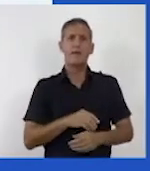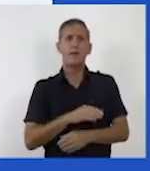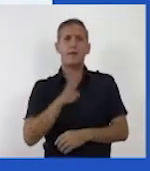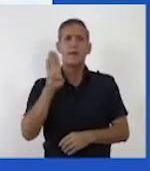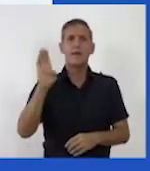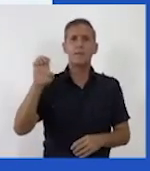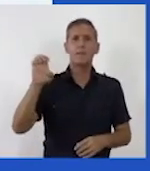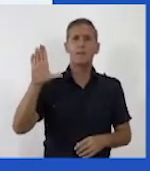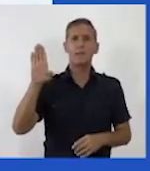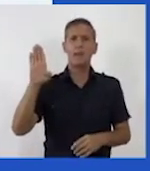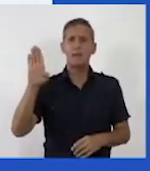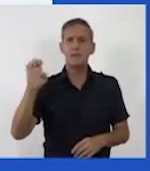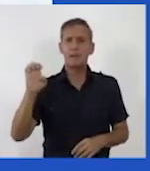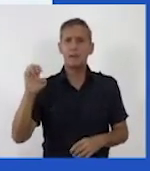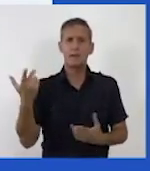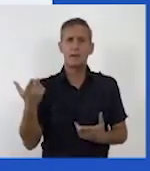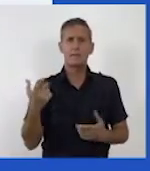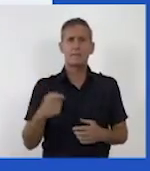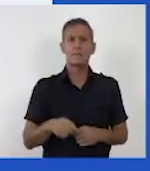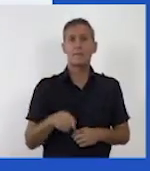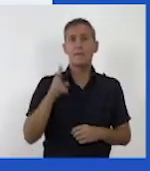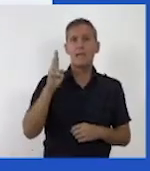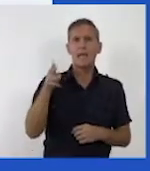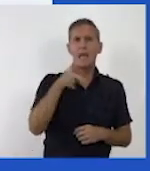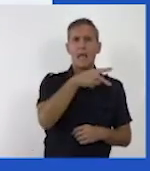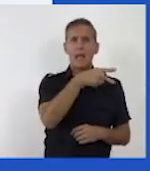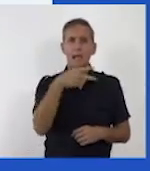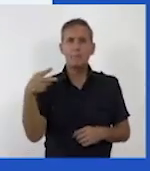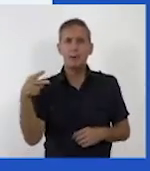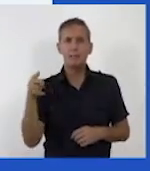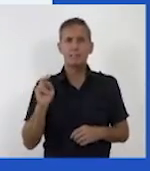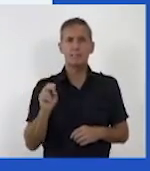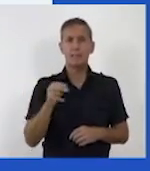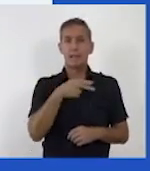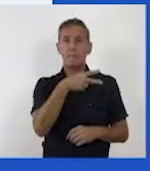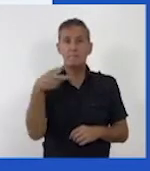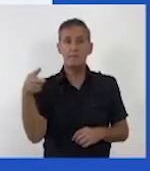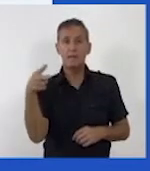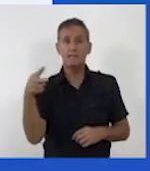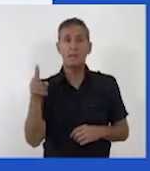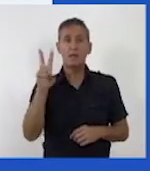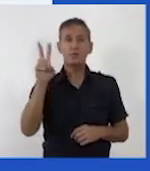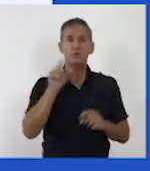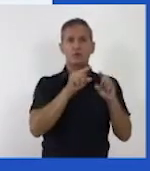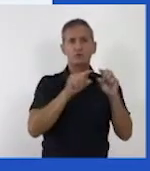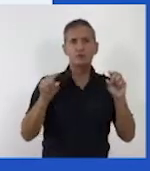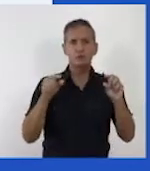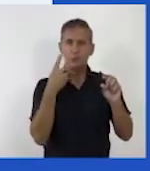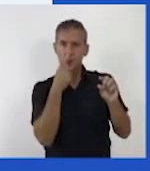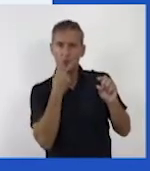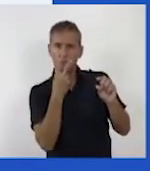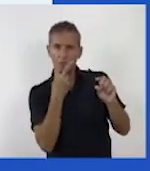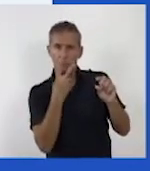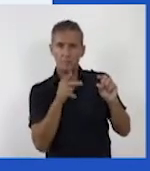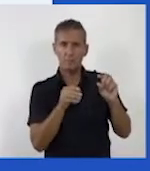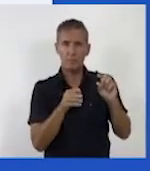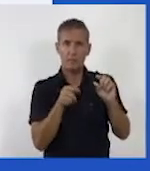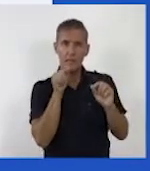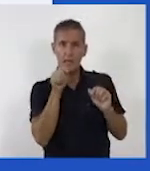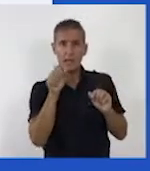es el predicado de la segunda oración observen observen que el sujeto está en el medio